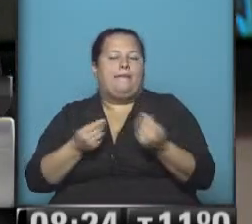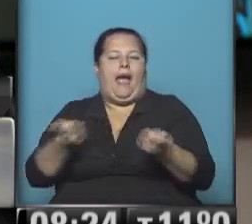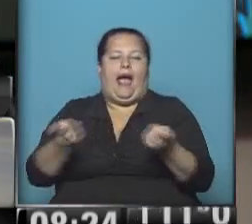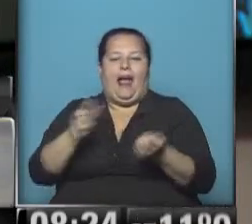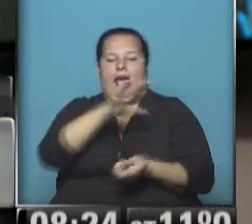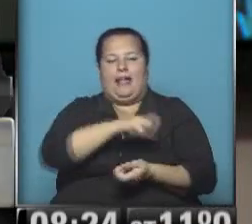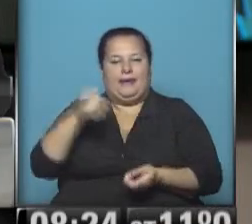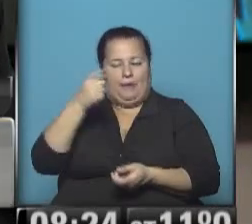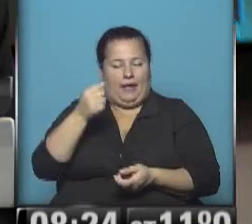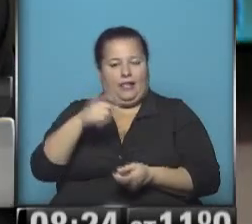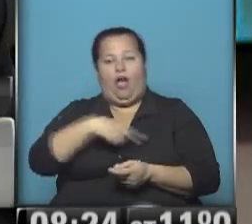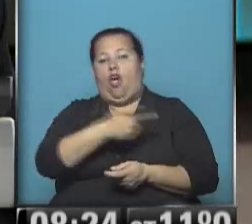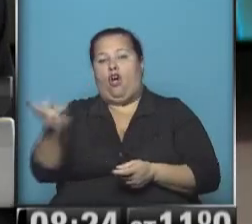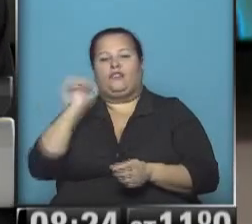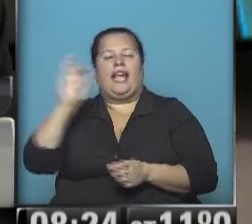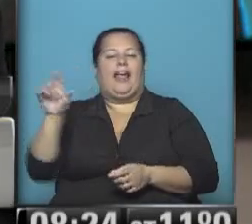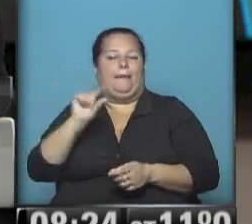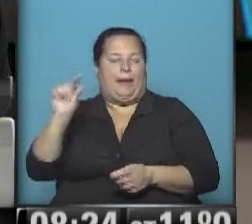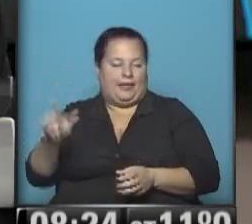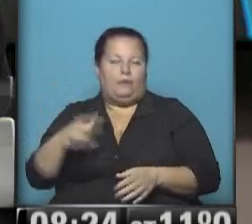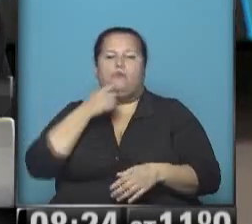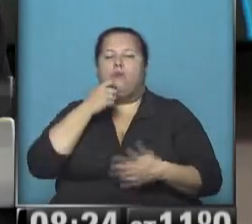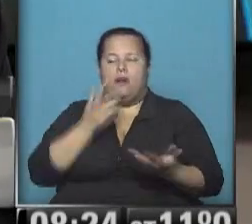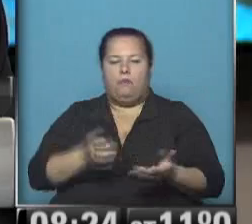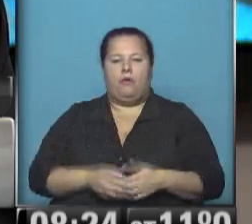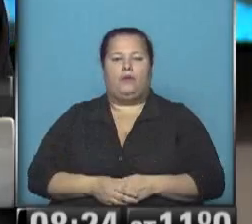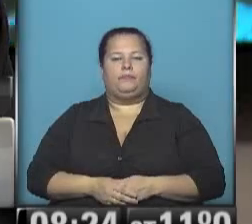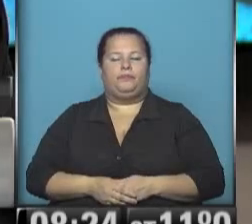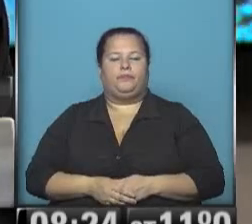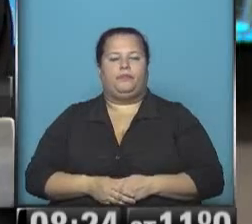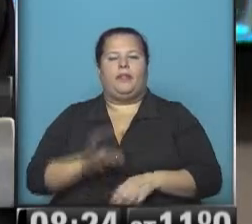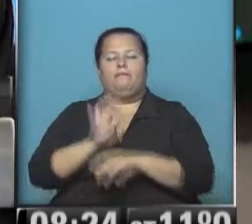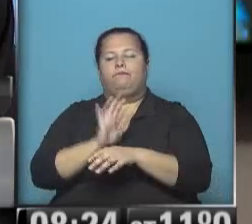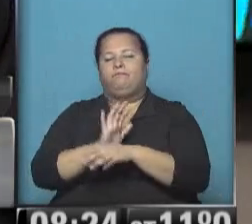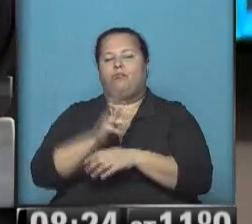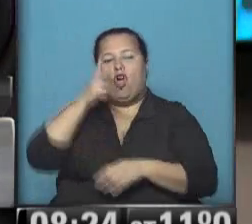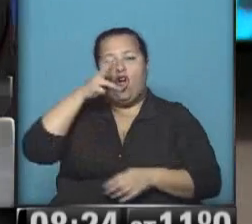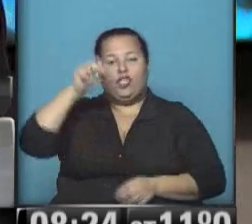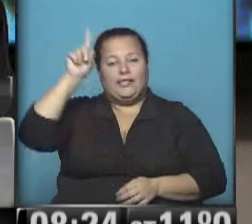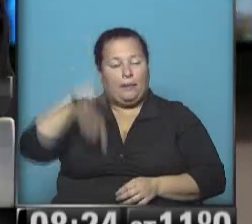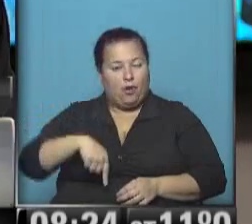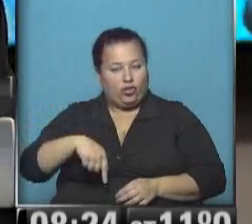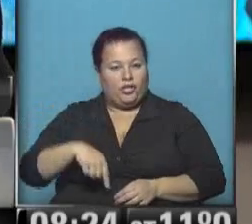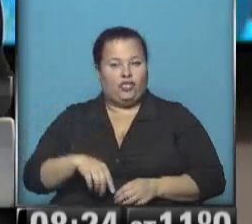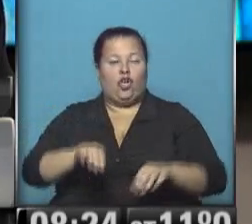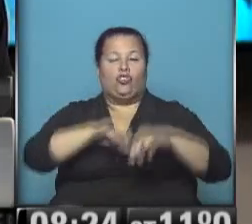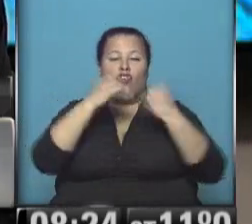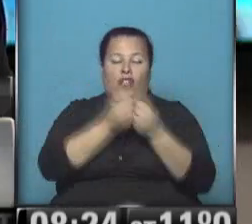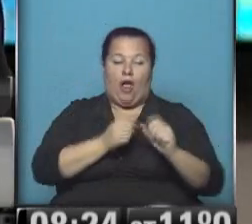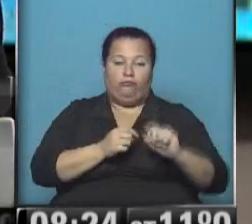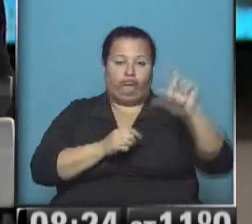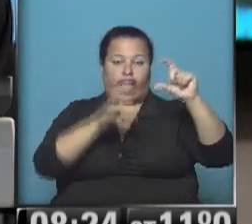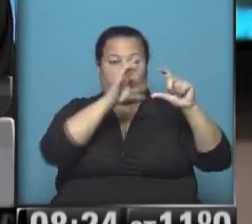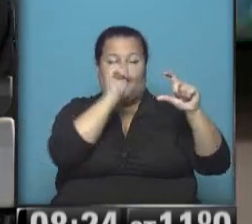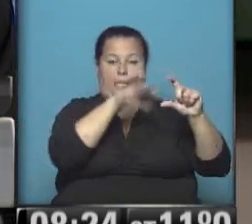retiros de dinero el resto va a crédito o sea prácticamente un 80% de ese incremento en